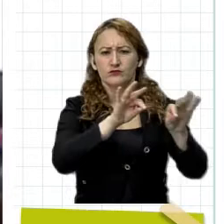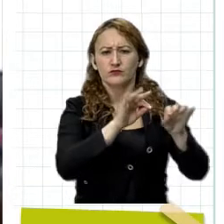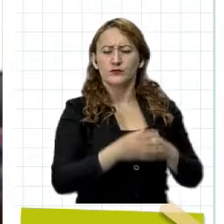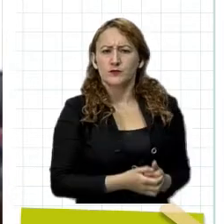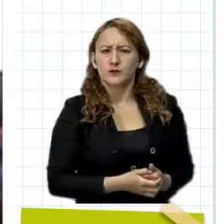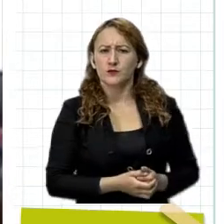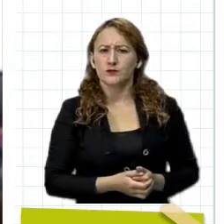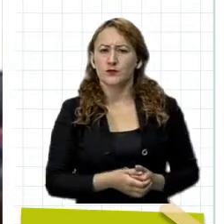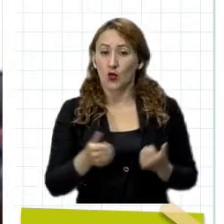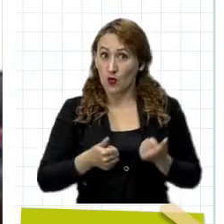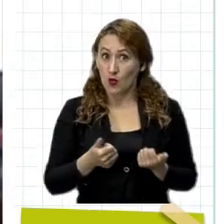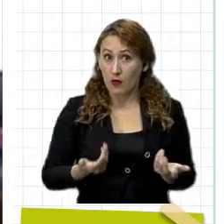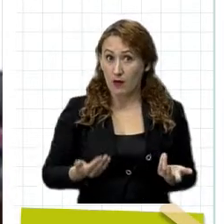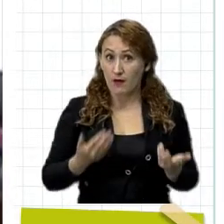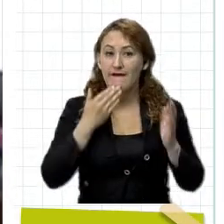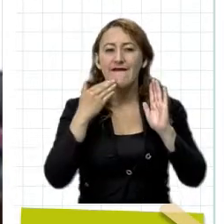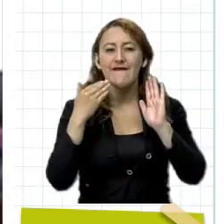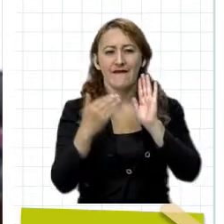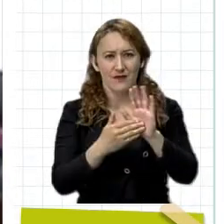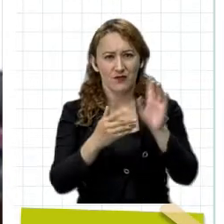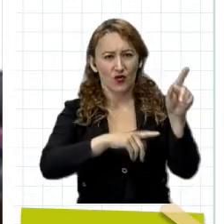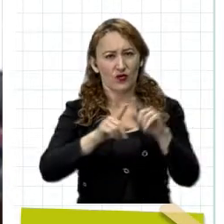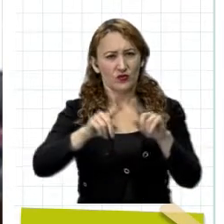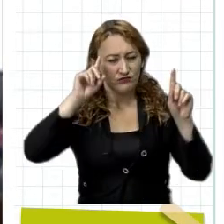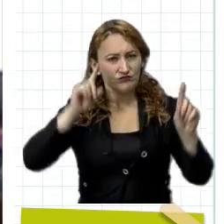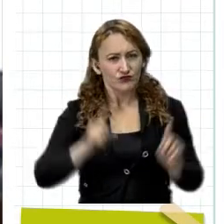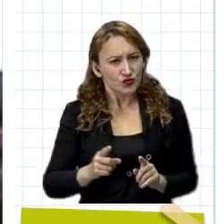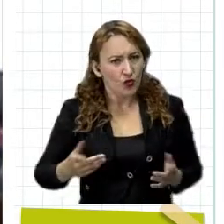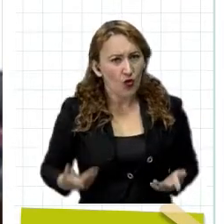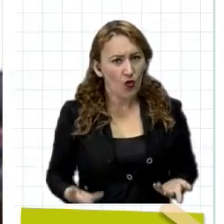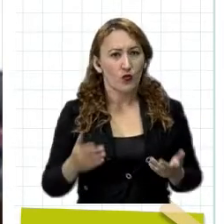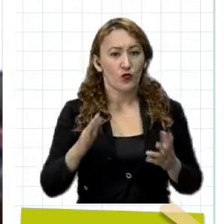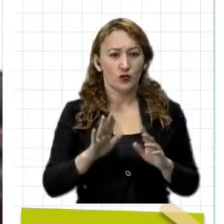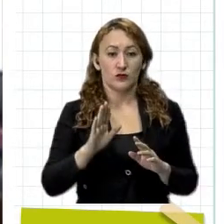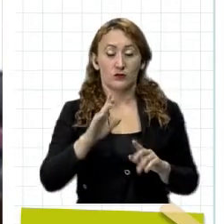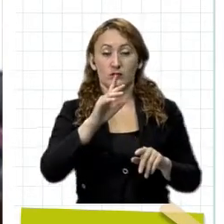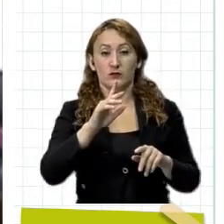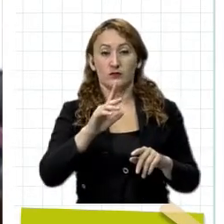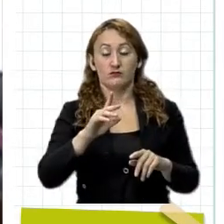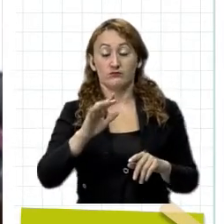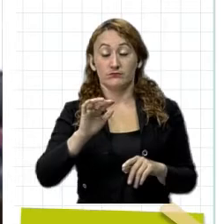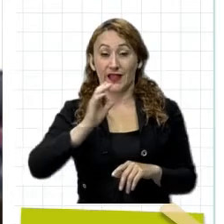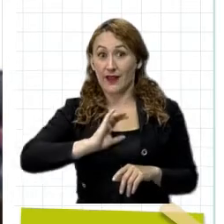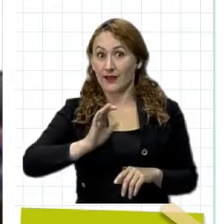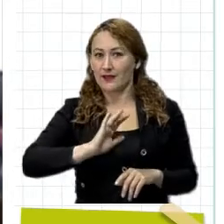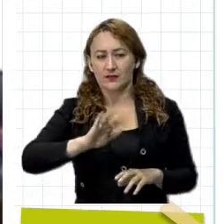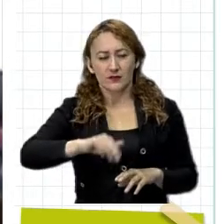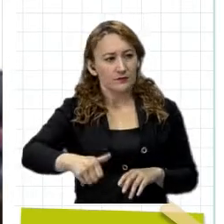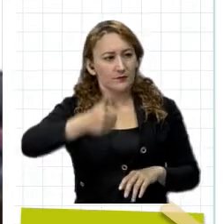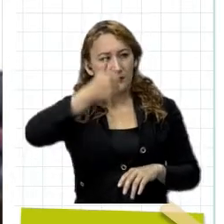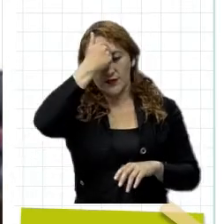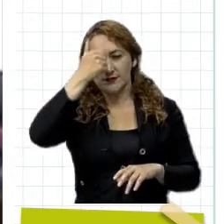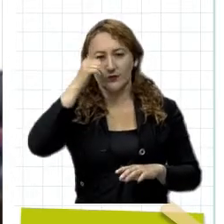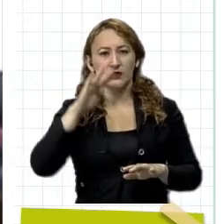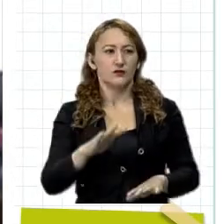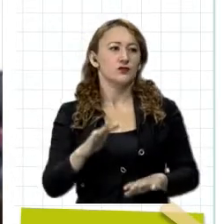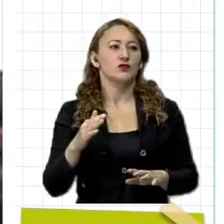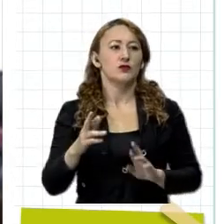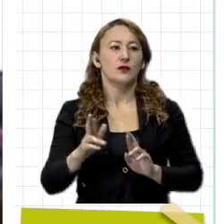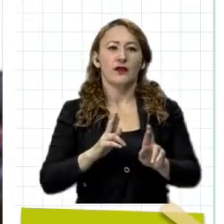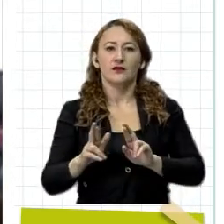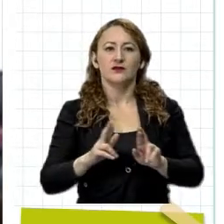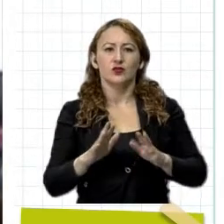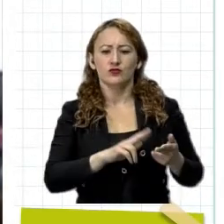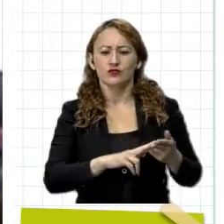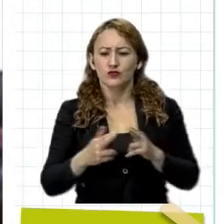decir, algunos ejemplos concretos que identifico como algo característico y representativo de la relación entre el acceso